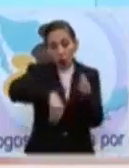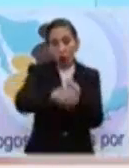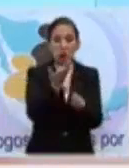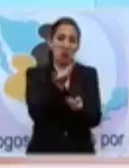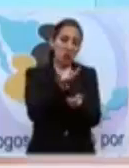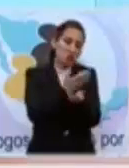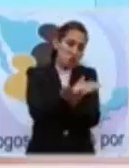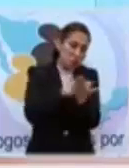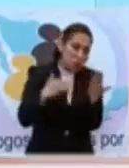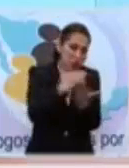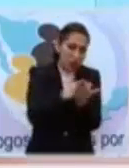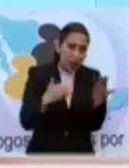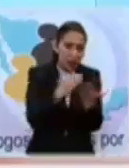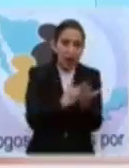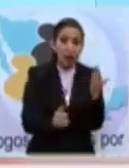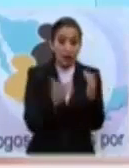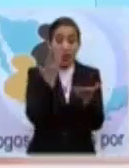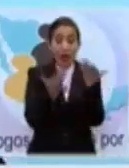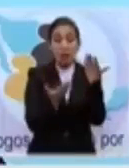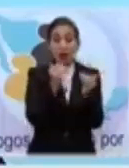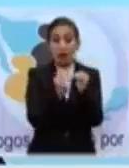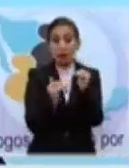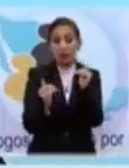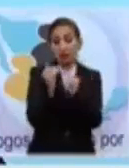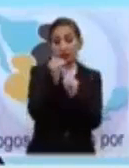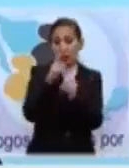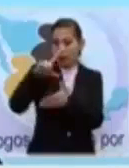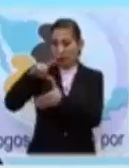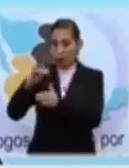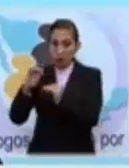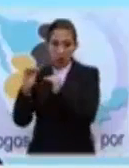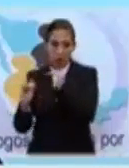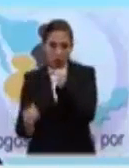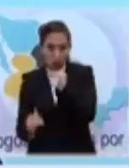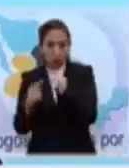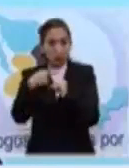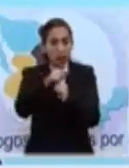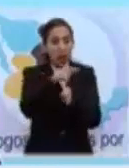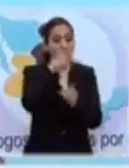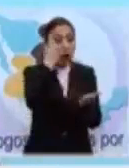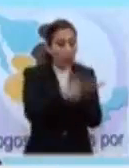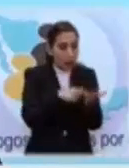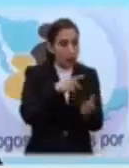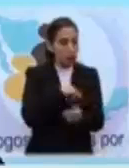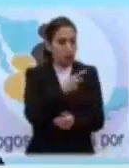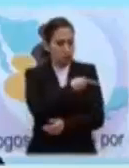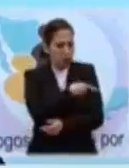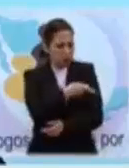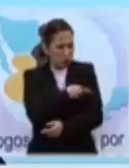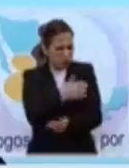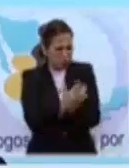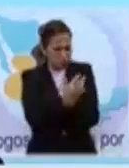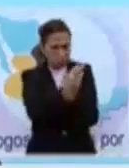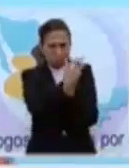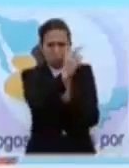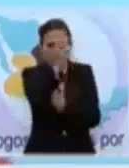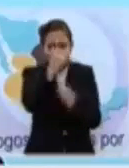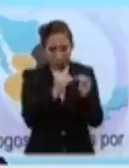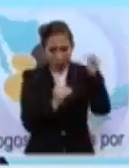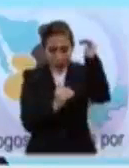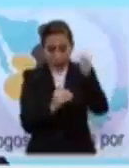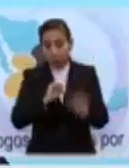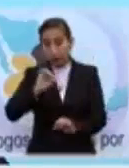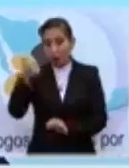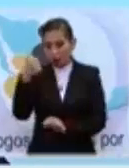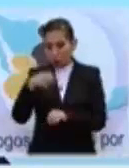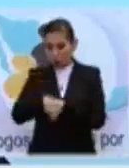incluso alto para el entorno de América Latina, pero con un nivel de indigencia mayor al promedio. Otro dato que